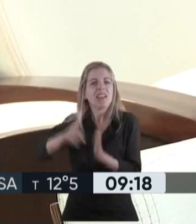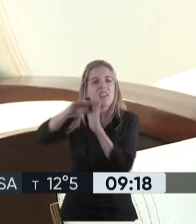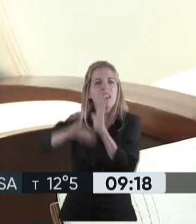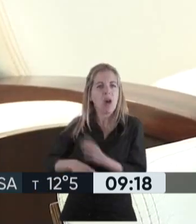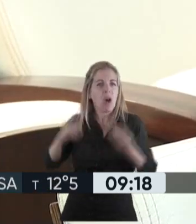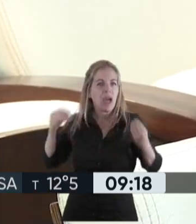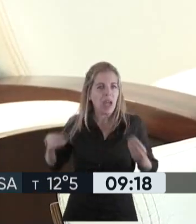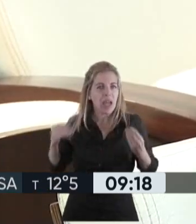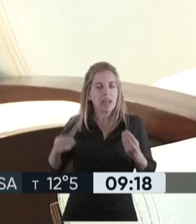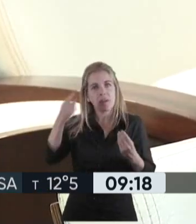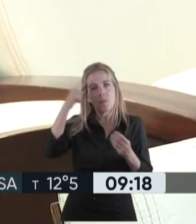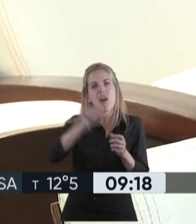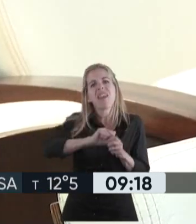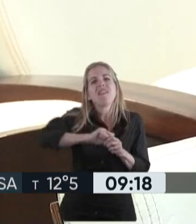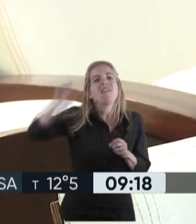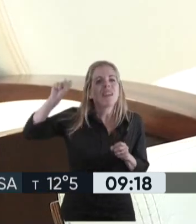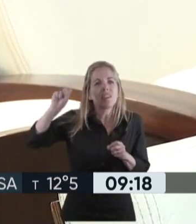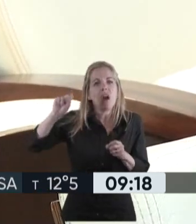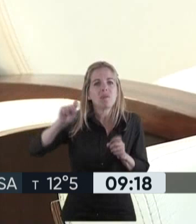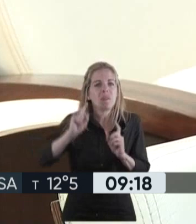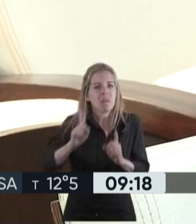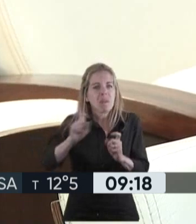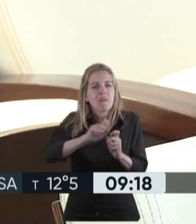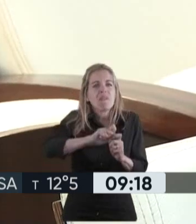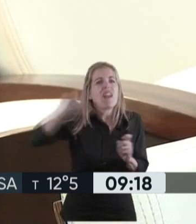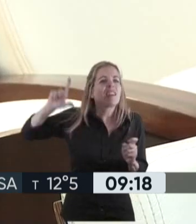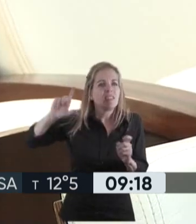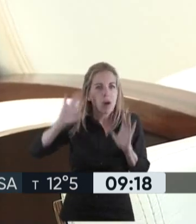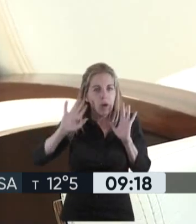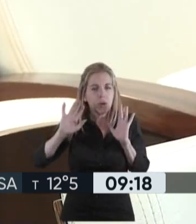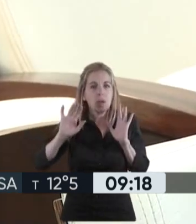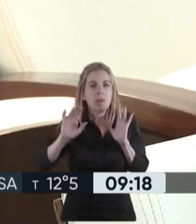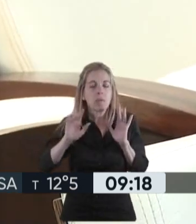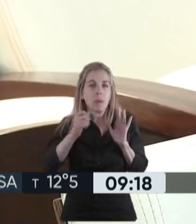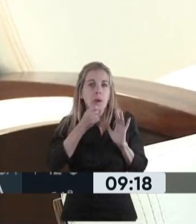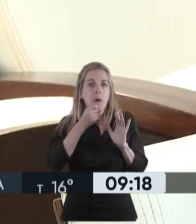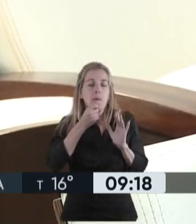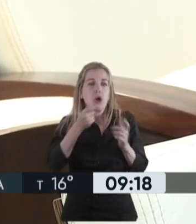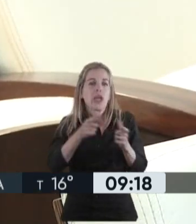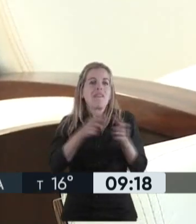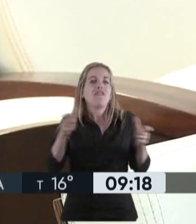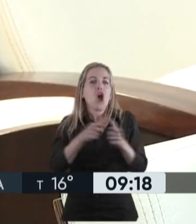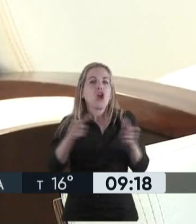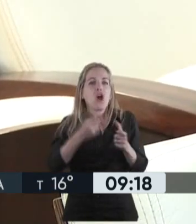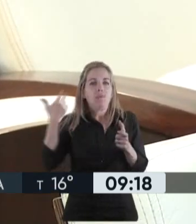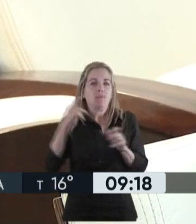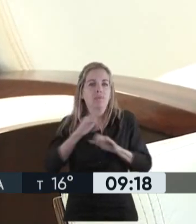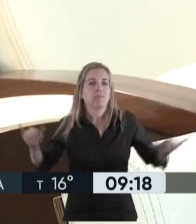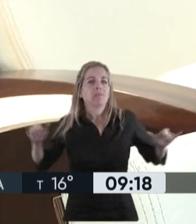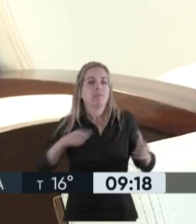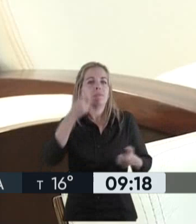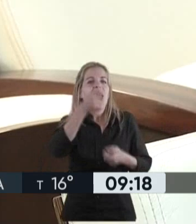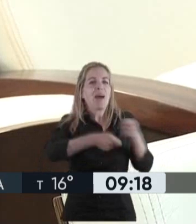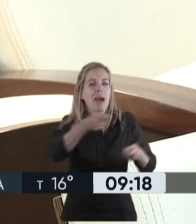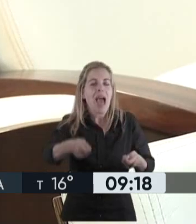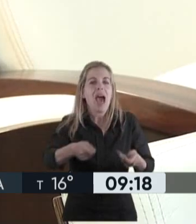la cola el tema de la inflación, ¿no? Permanentemente. ¿Habrá nuevas medidas? Porque los datos del bono que se anunciaron y otras